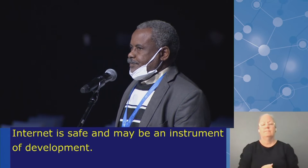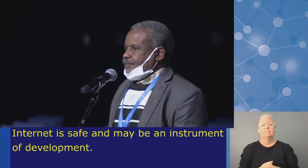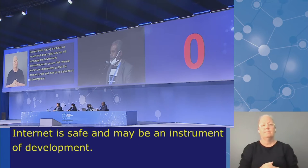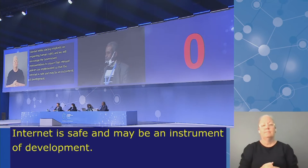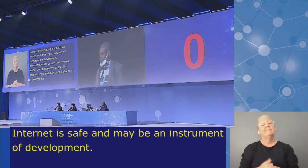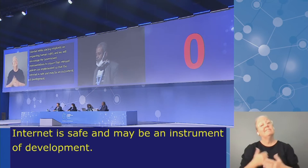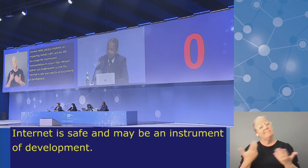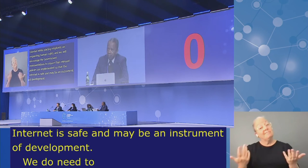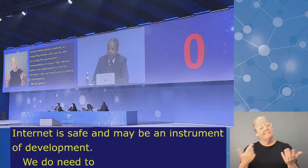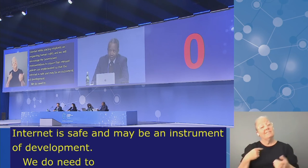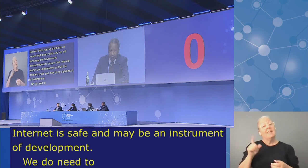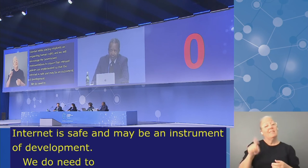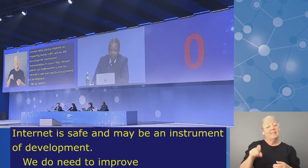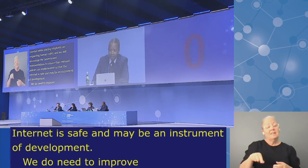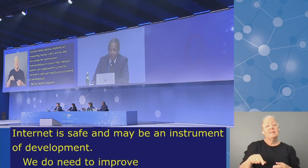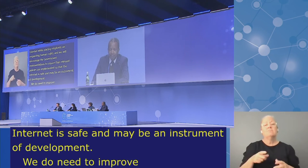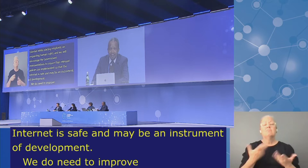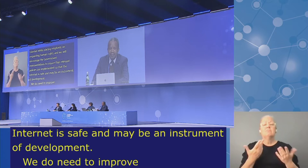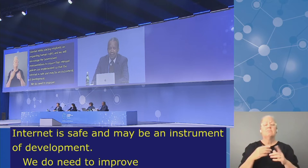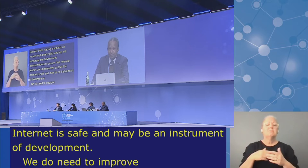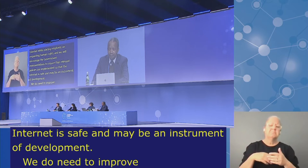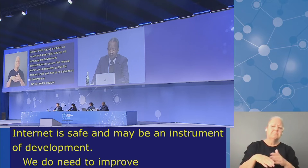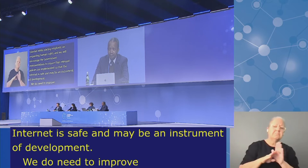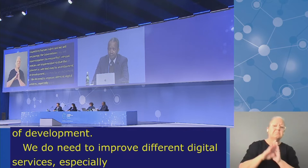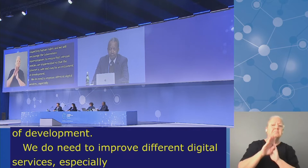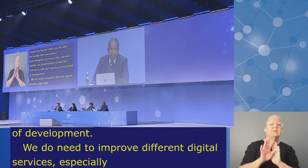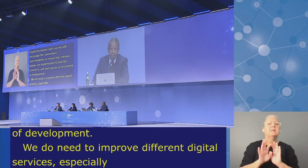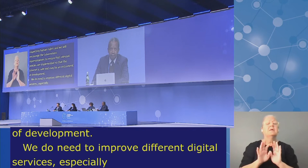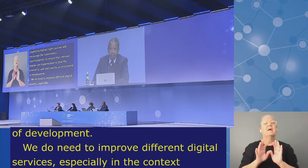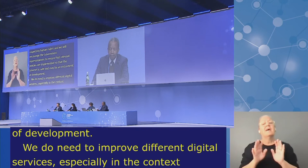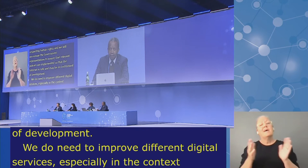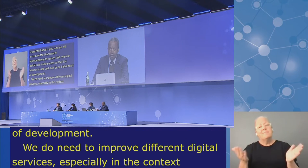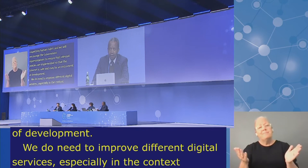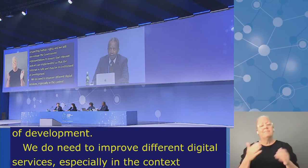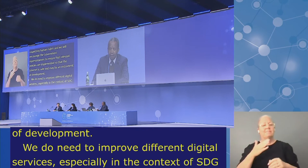Katowice, gracias al gobierno de Polonia. Adiós.